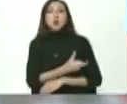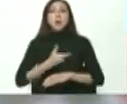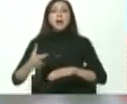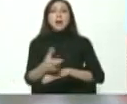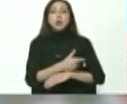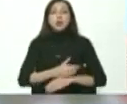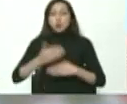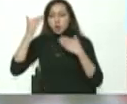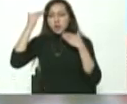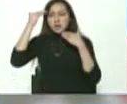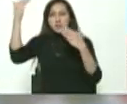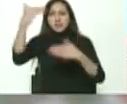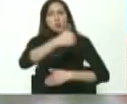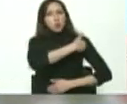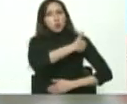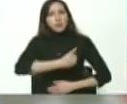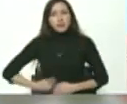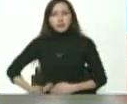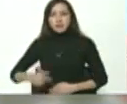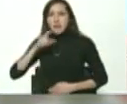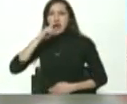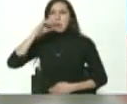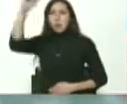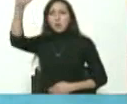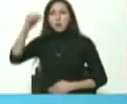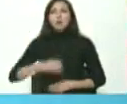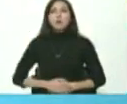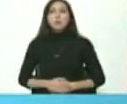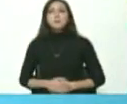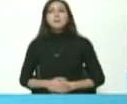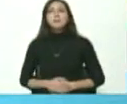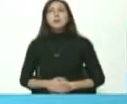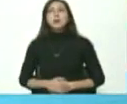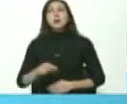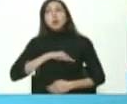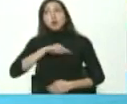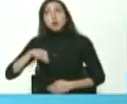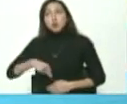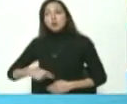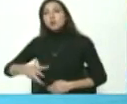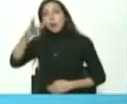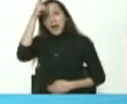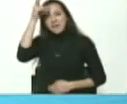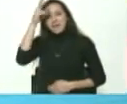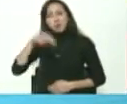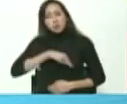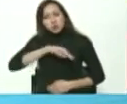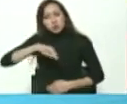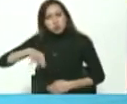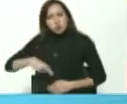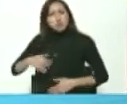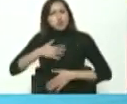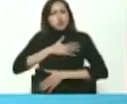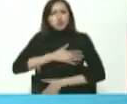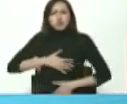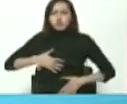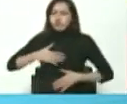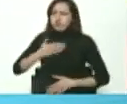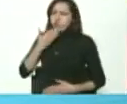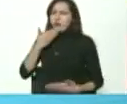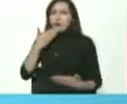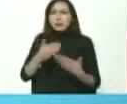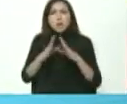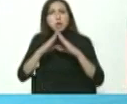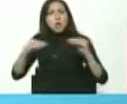Un saludo, presidente Nicolás Maduro, desde la península de Paraguaná, estado Falcón. Nos complace, bueno, agradecerle